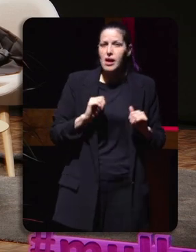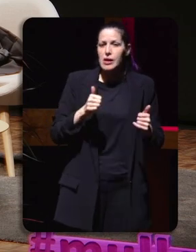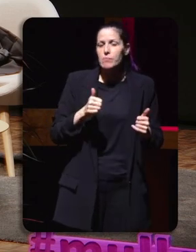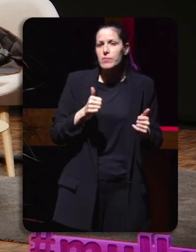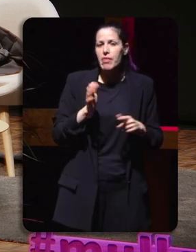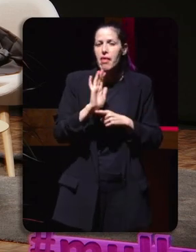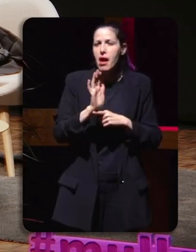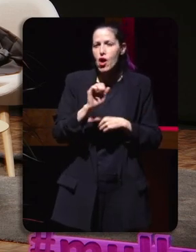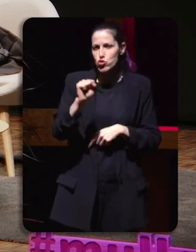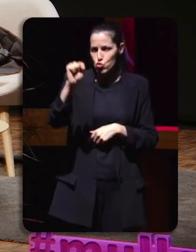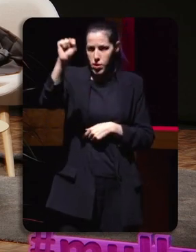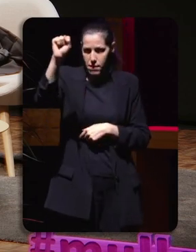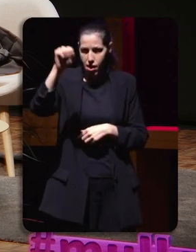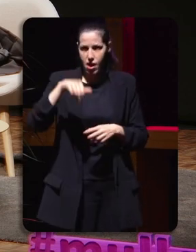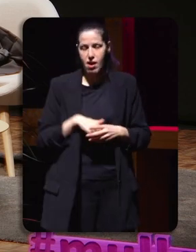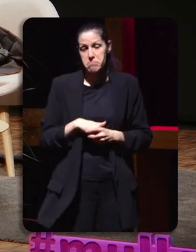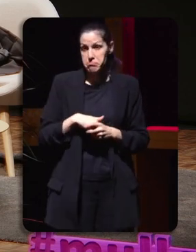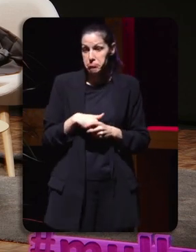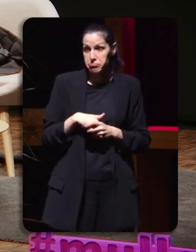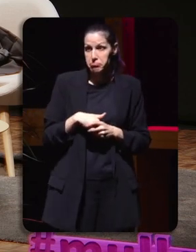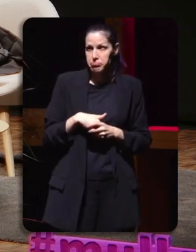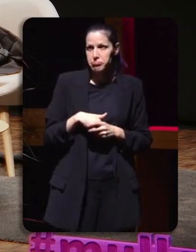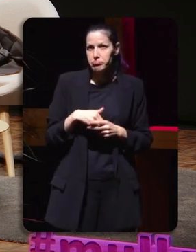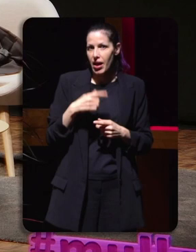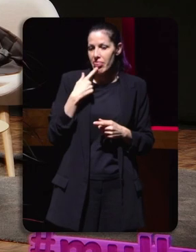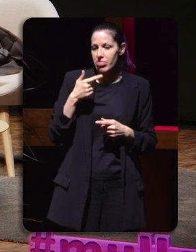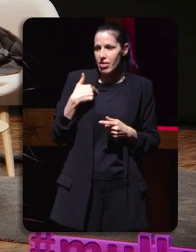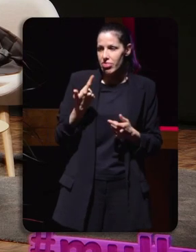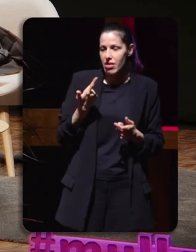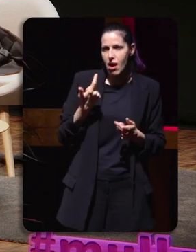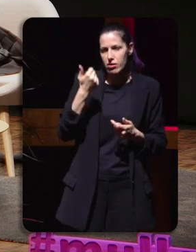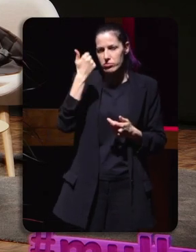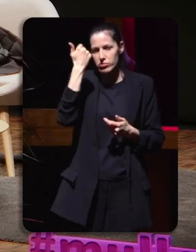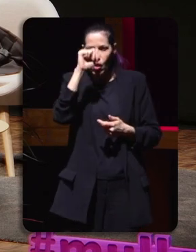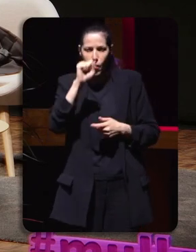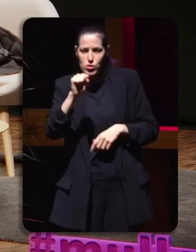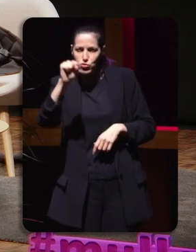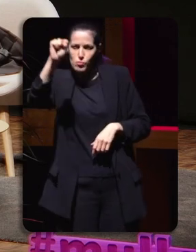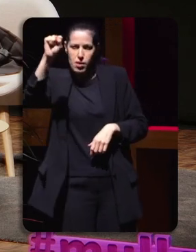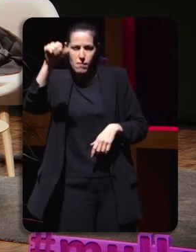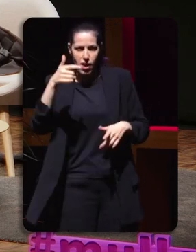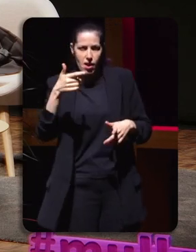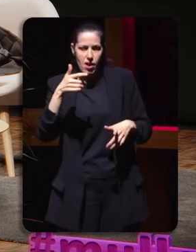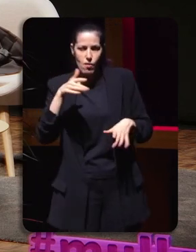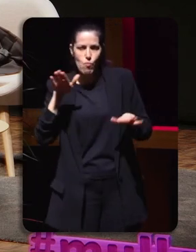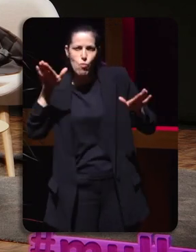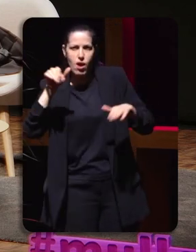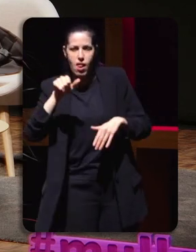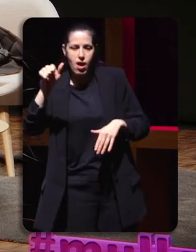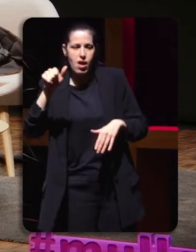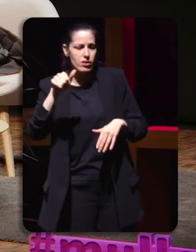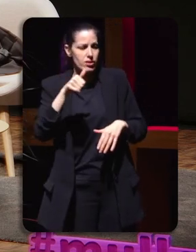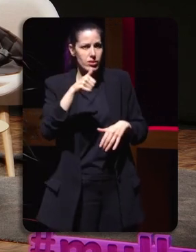nos decían a pues Clark Ken Y tal volando y yo me acuerdo que a mi hermano le decían Jesús mi hermano se llama Jesús